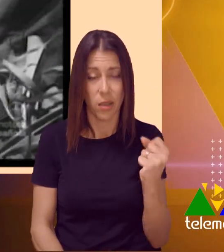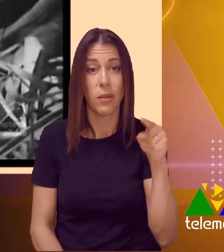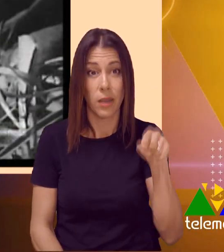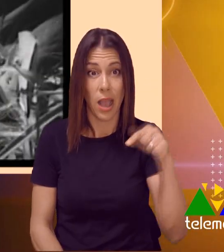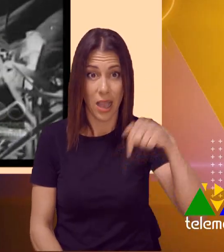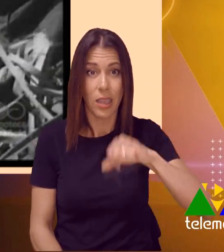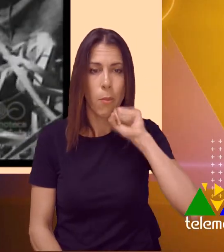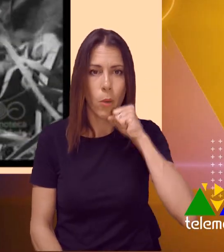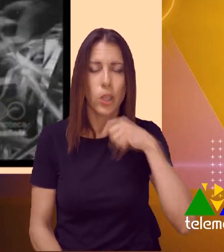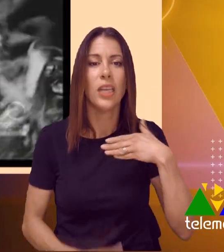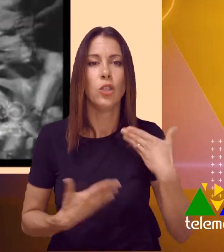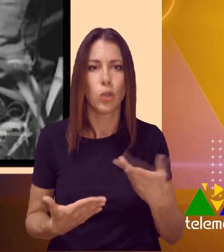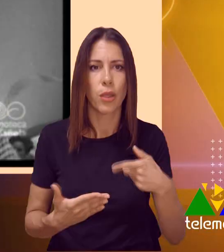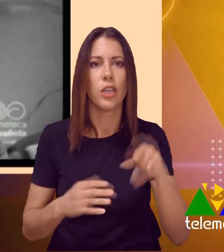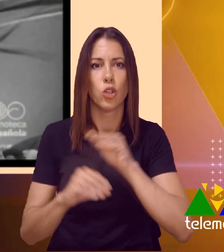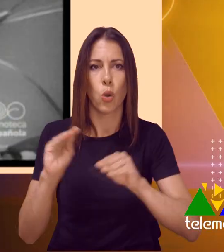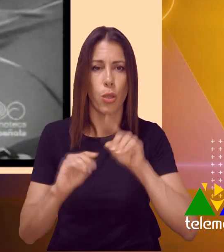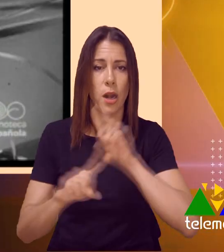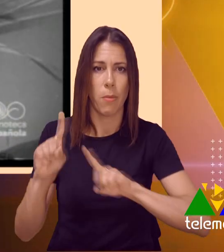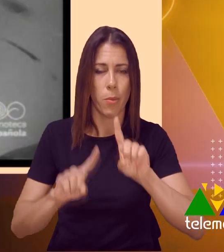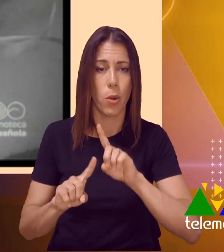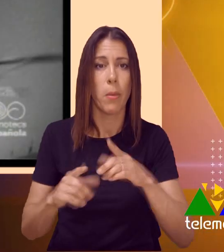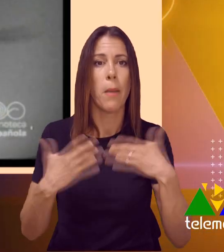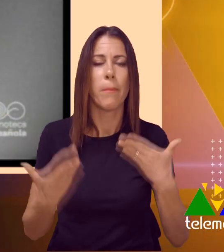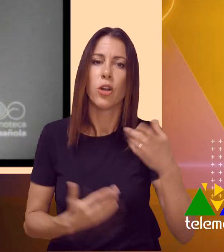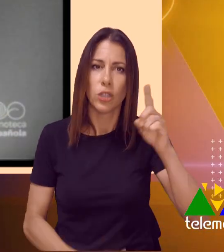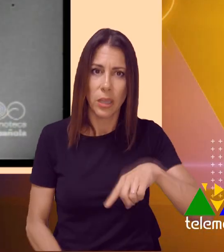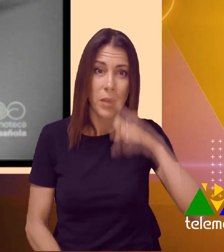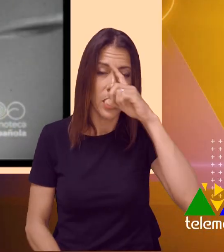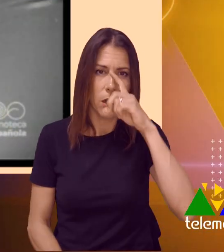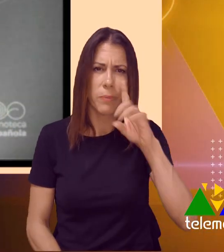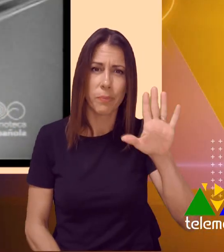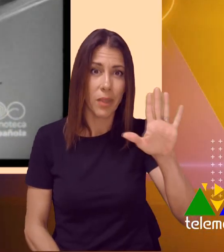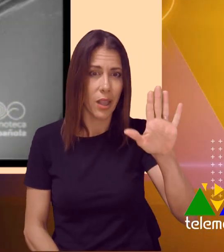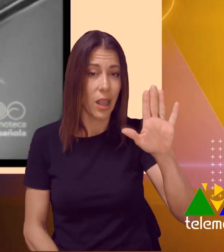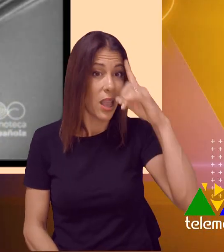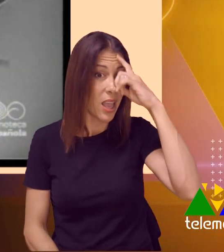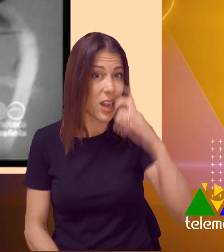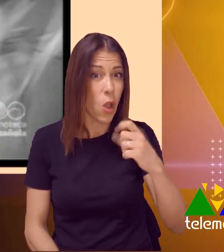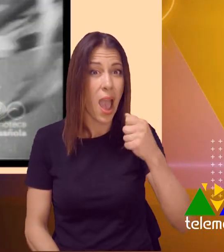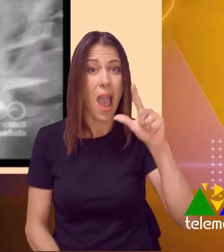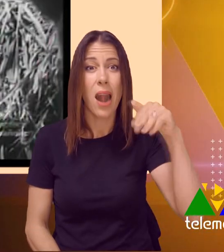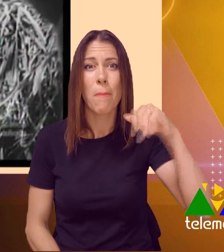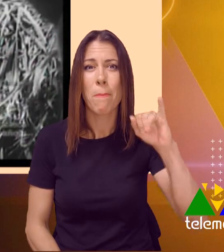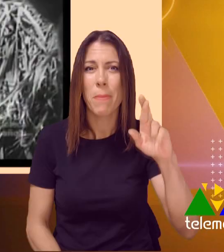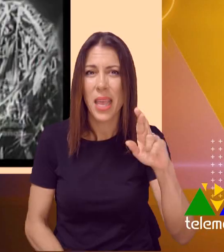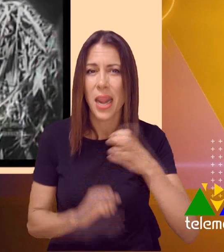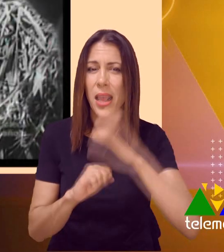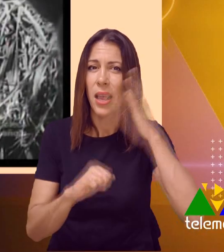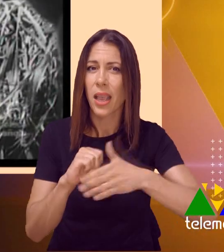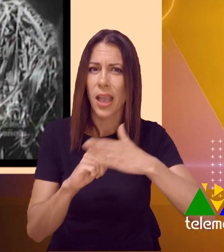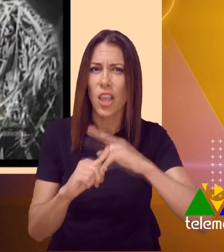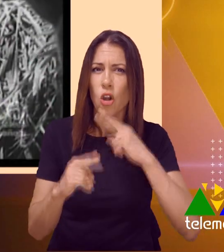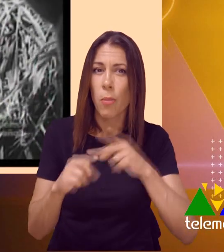Rueda en Motril, es cuando se soluciona el problema. Pero también en los años... Recordamos que la caña de Almil se llamaba así porque era por